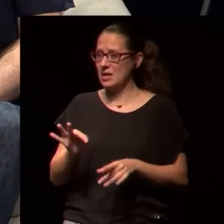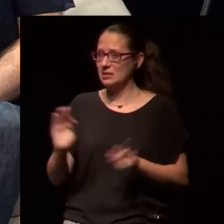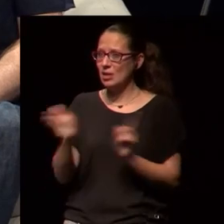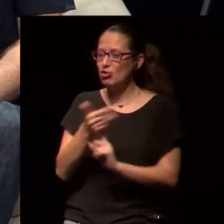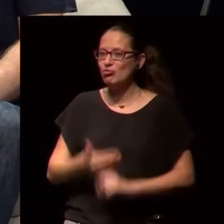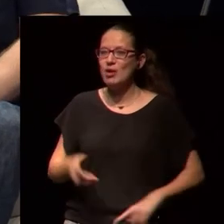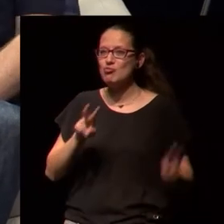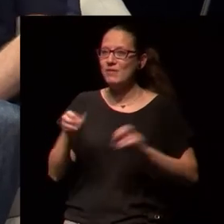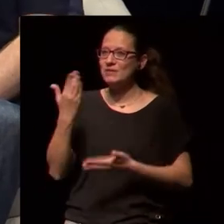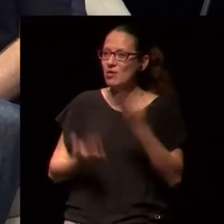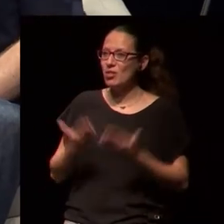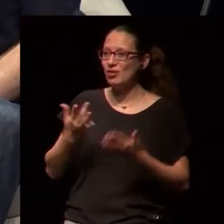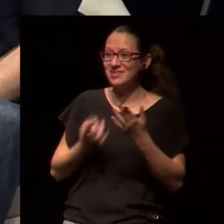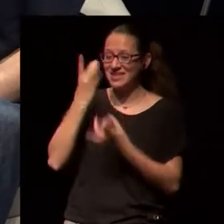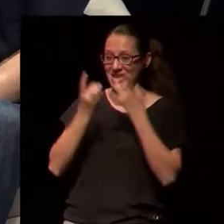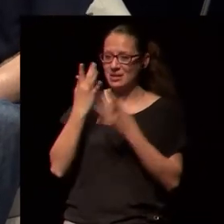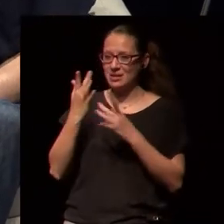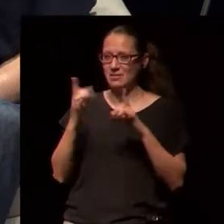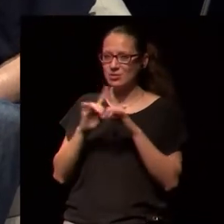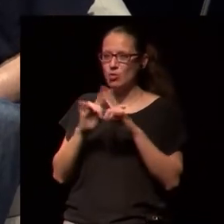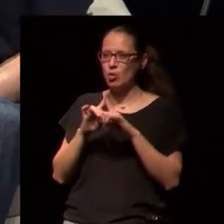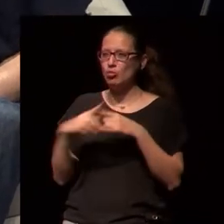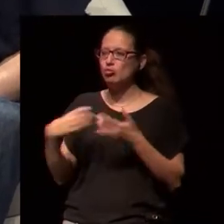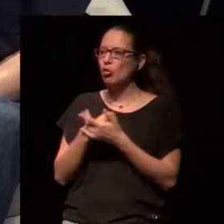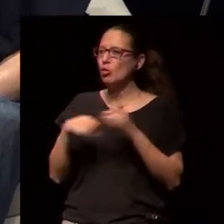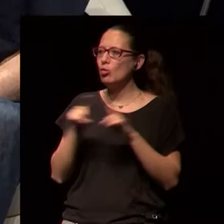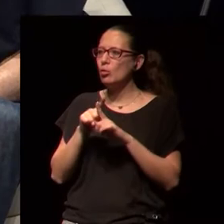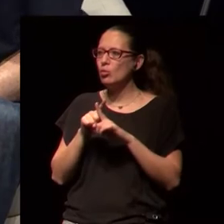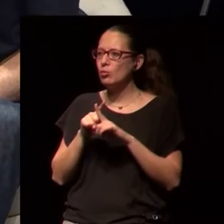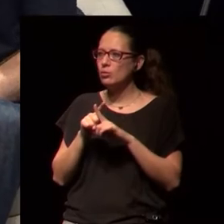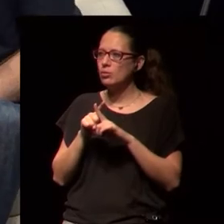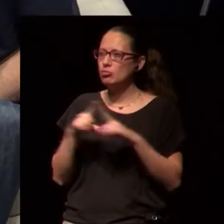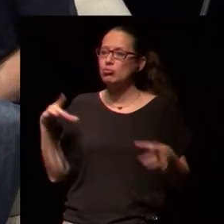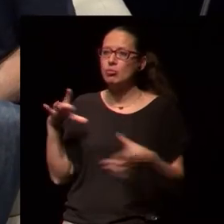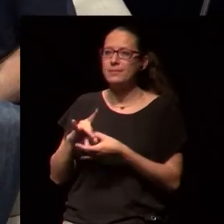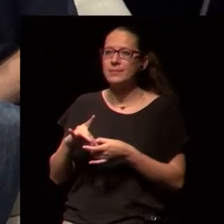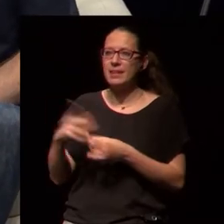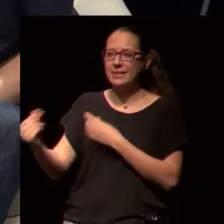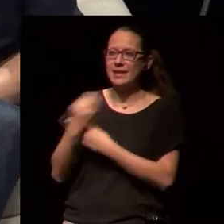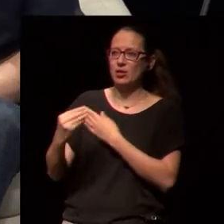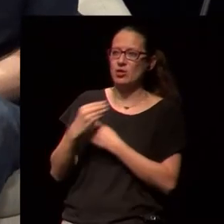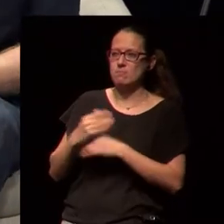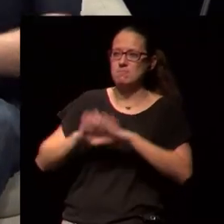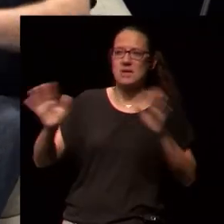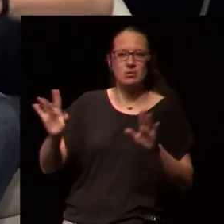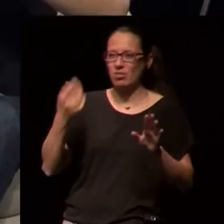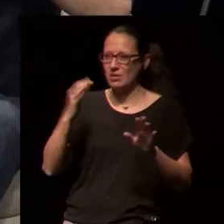estas evaluaciones creativas y que no sea todo, que no tengo, todo tenga que ver con la financiación? Gracias.